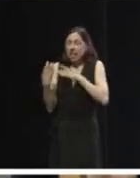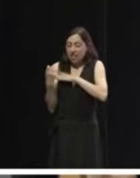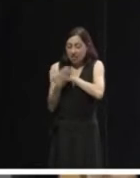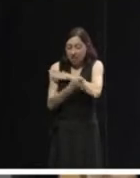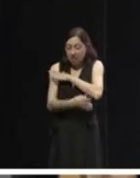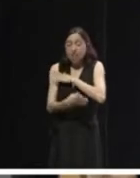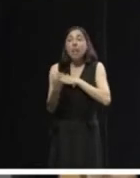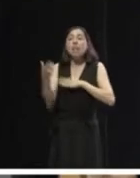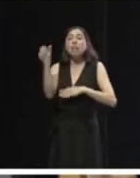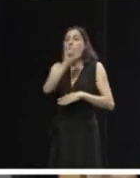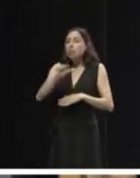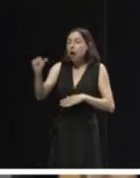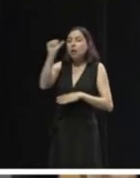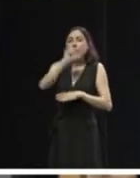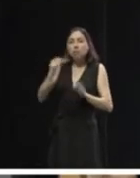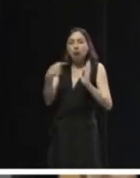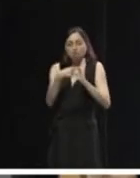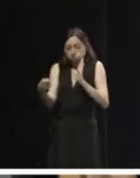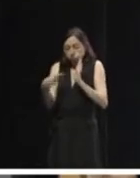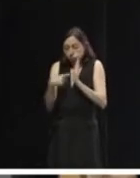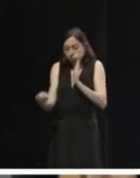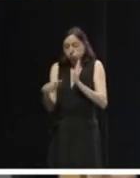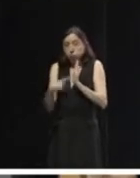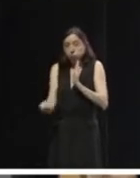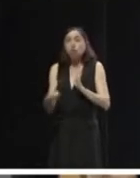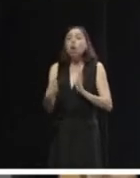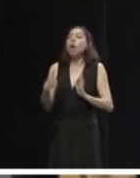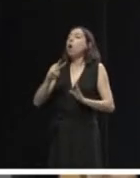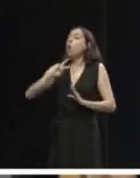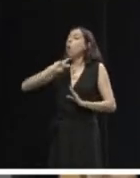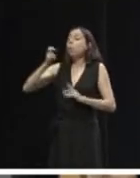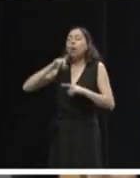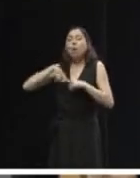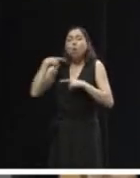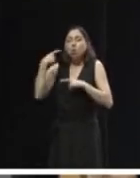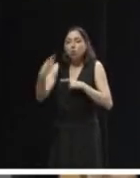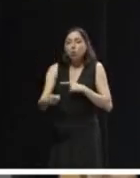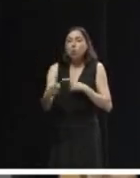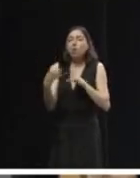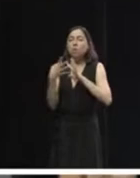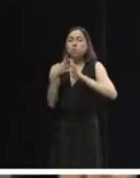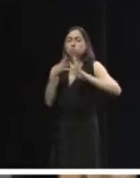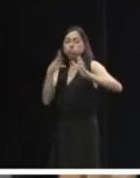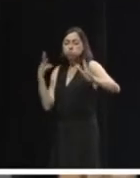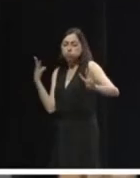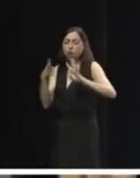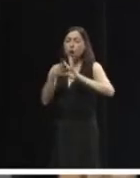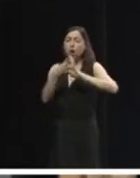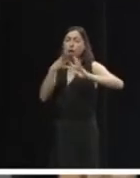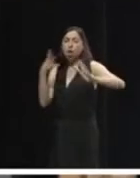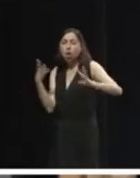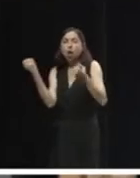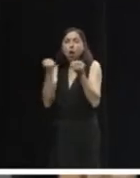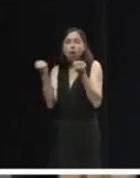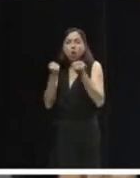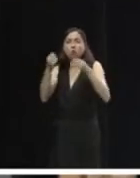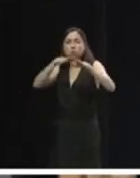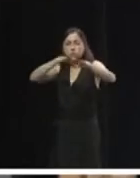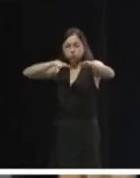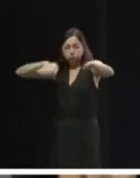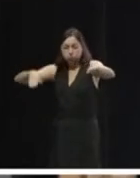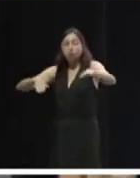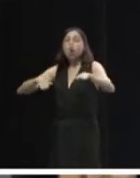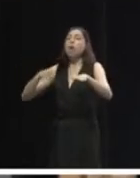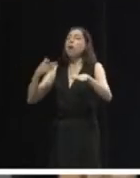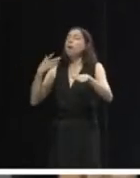vagón. Pero hay otra cosa también, otra consecuencia terrible, que son las colas y colas de coches todos los días para